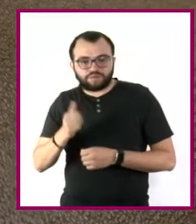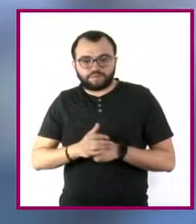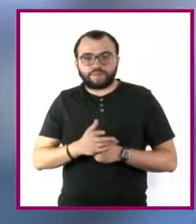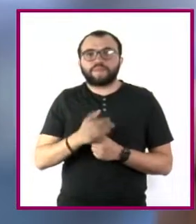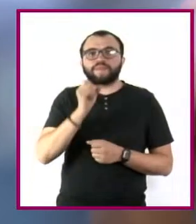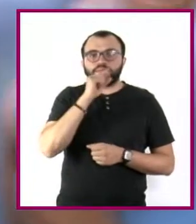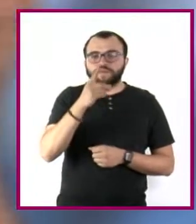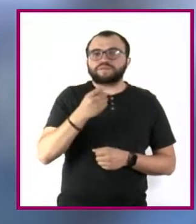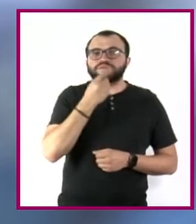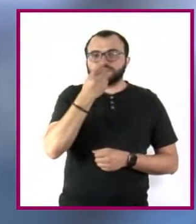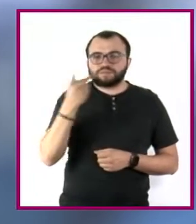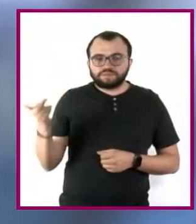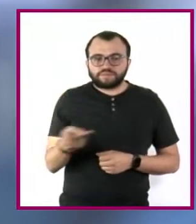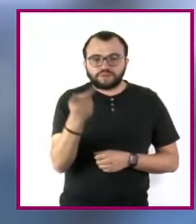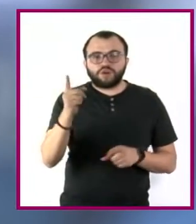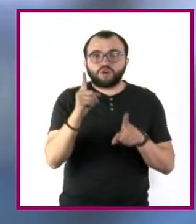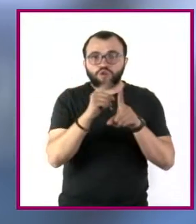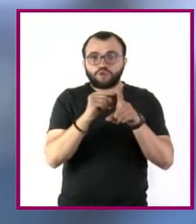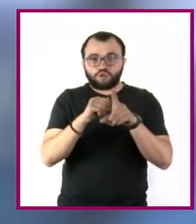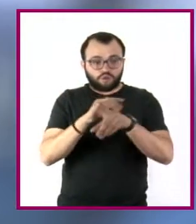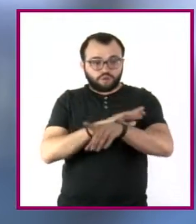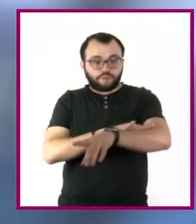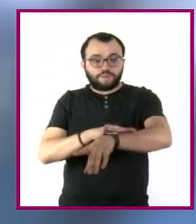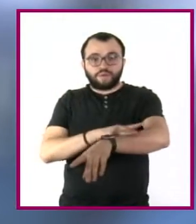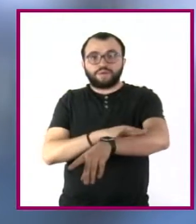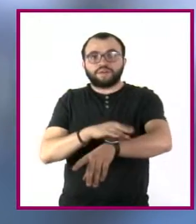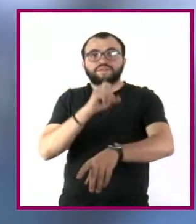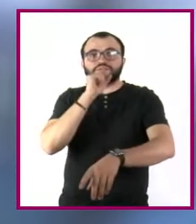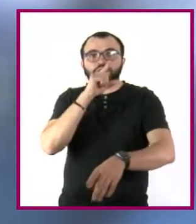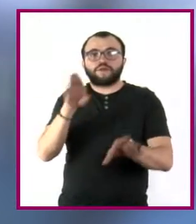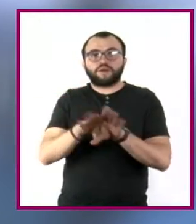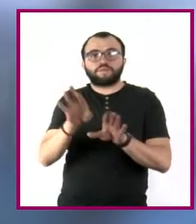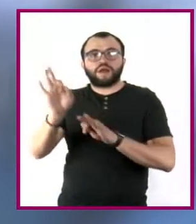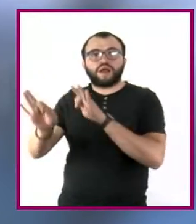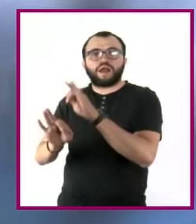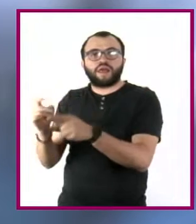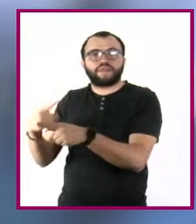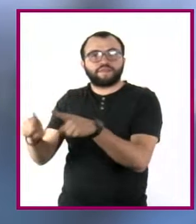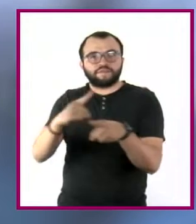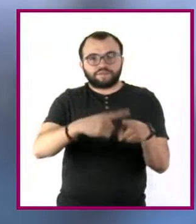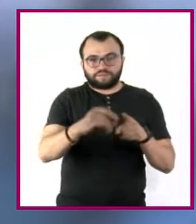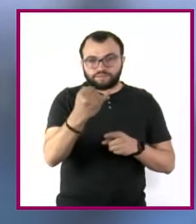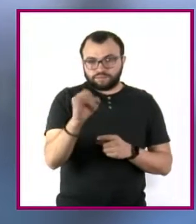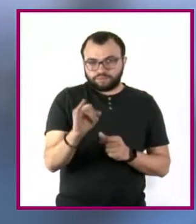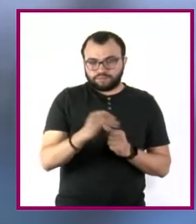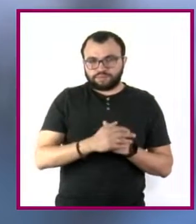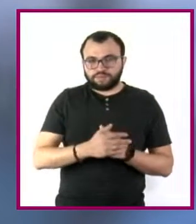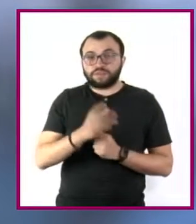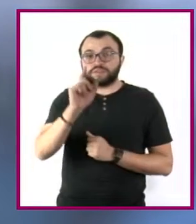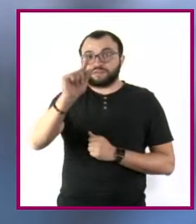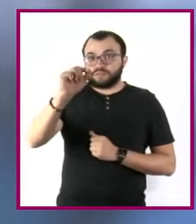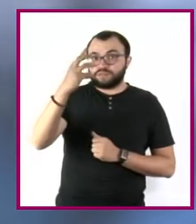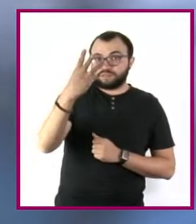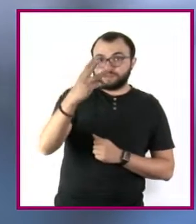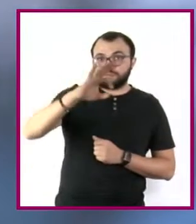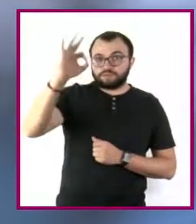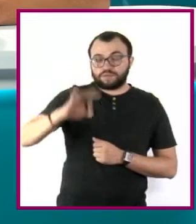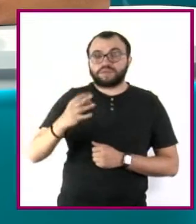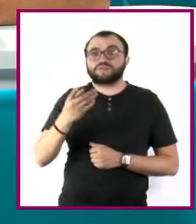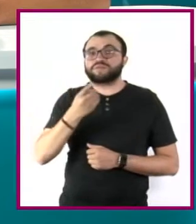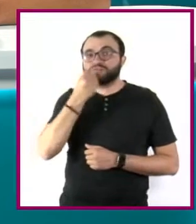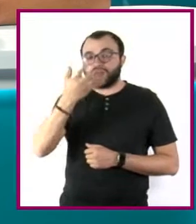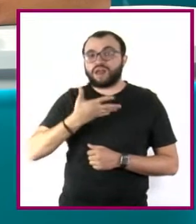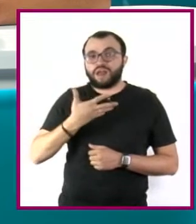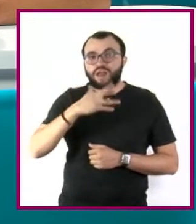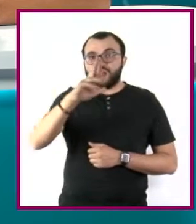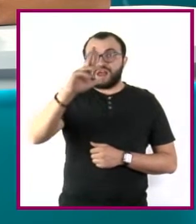encuestados opinó que el color de piel influye en el trato que reciben las personas y alrededor del 73% considera que hay racismo en México.